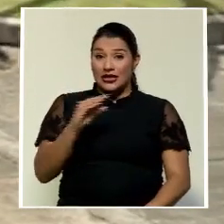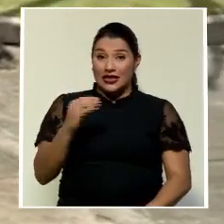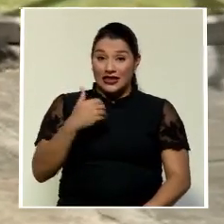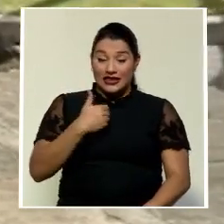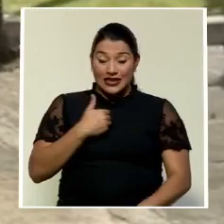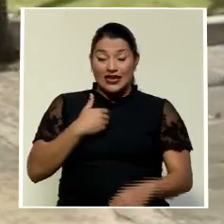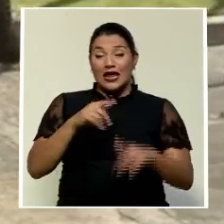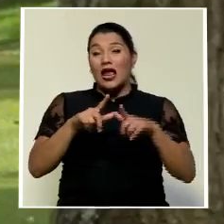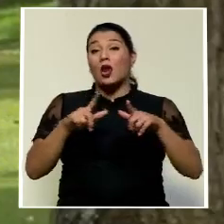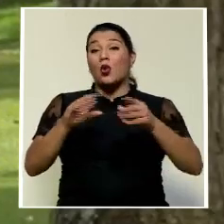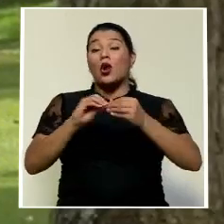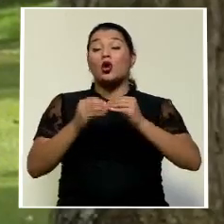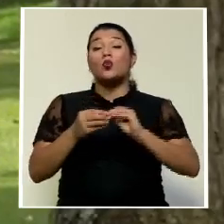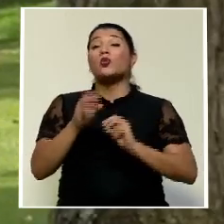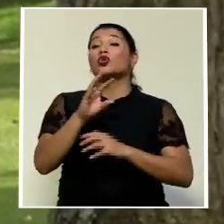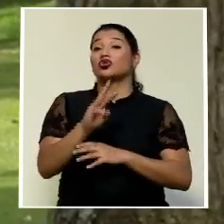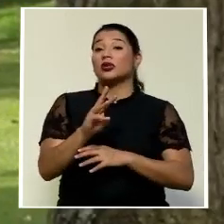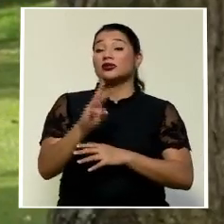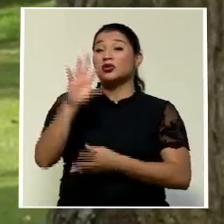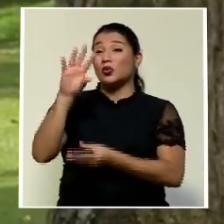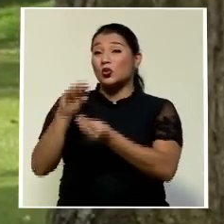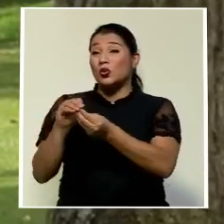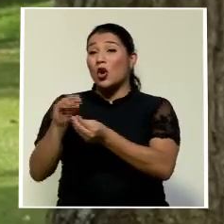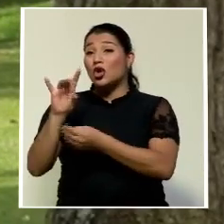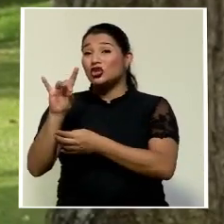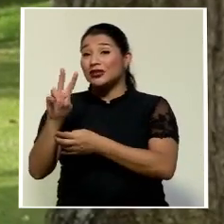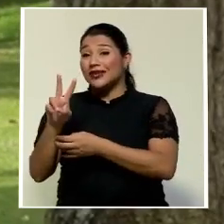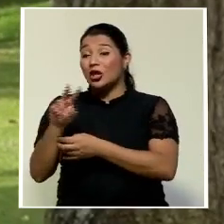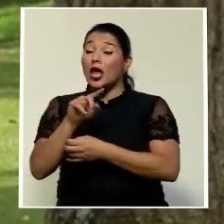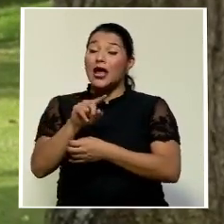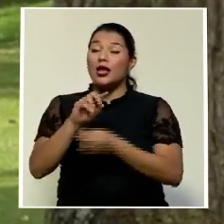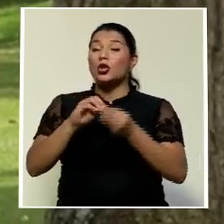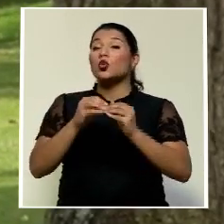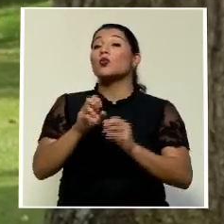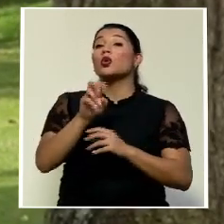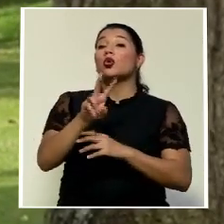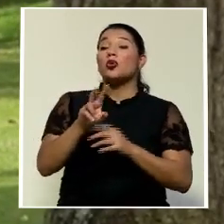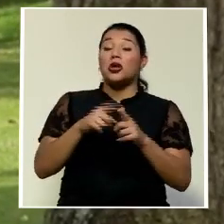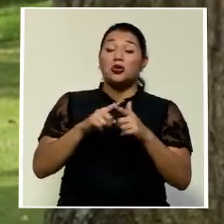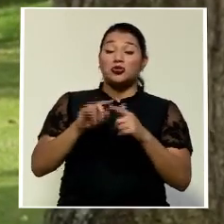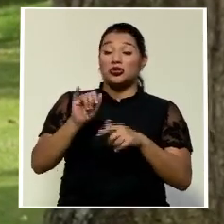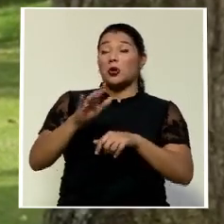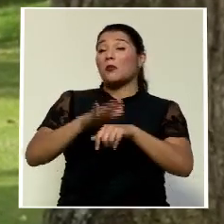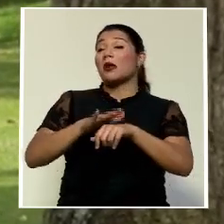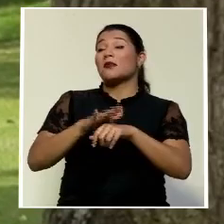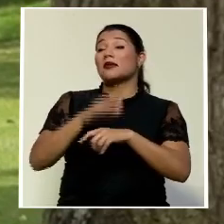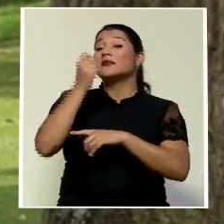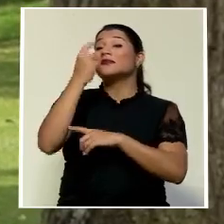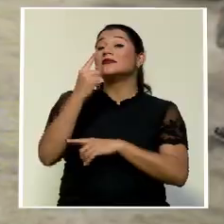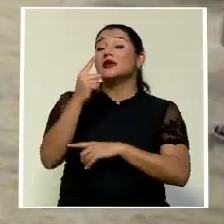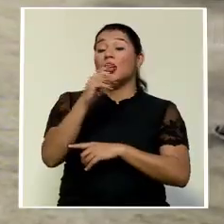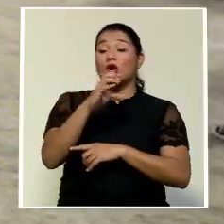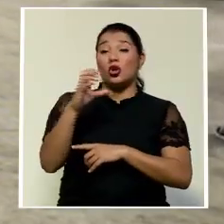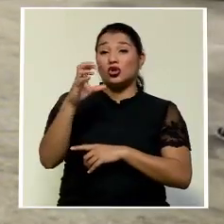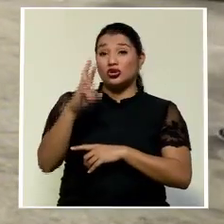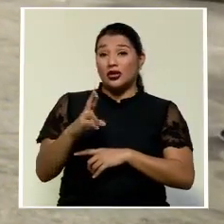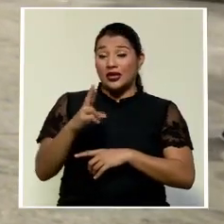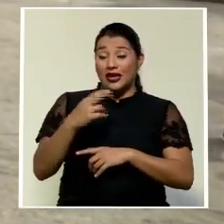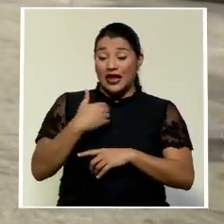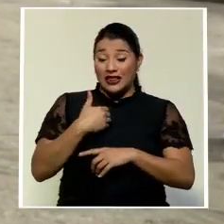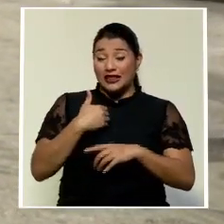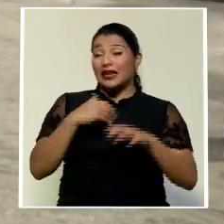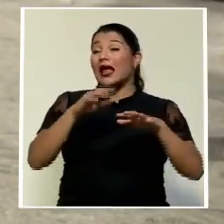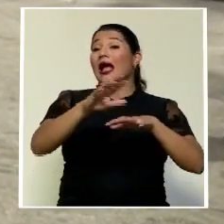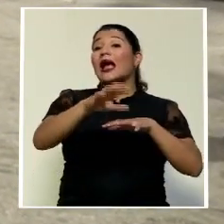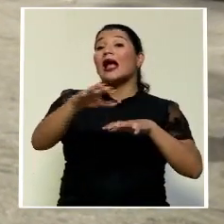en el valor 6 de 82. Por lo cual esta medición permite generar una hipótesis de que el cantón posee las cifras en casos activos por